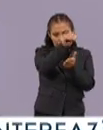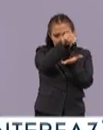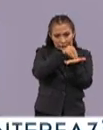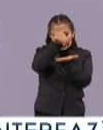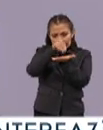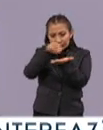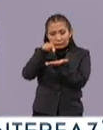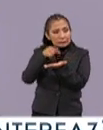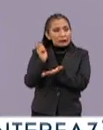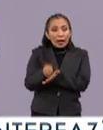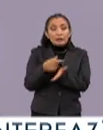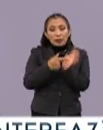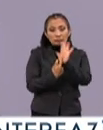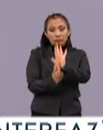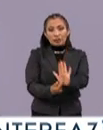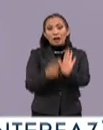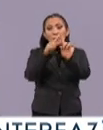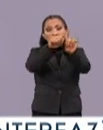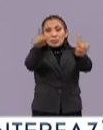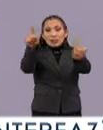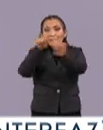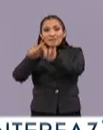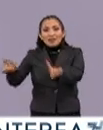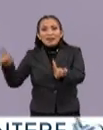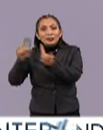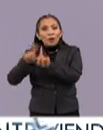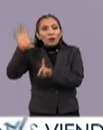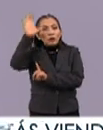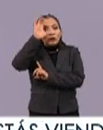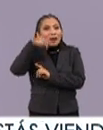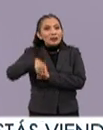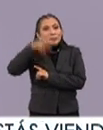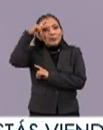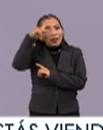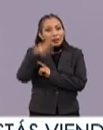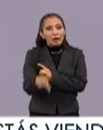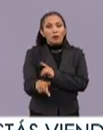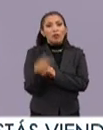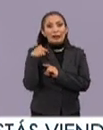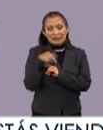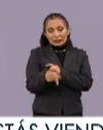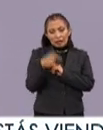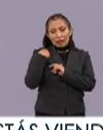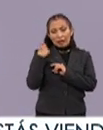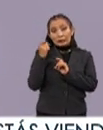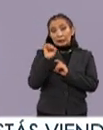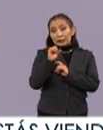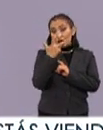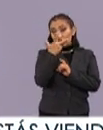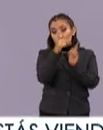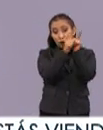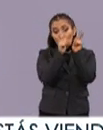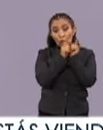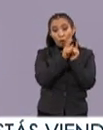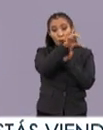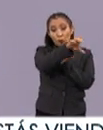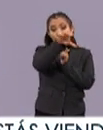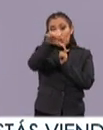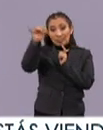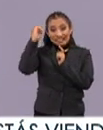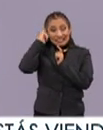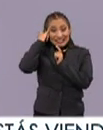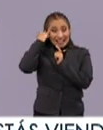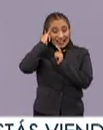este momento es mostrar esa diversidad cultural que existe en el país, con estos 68 grupos